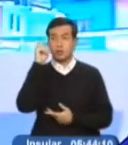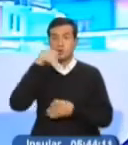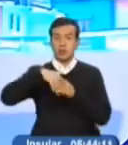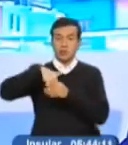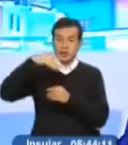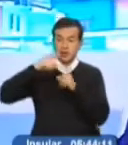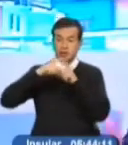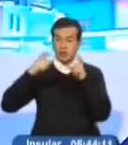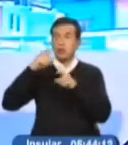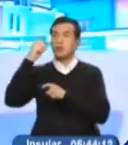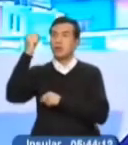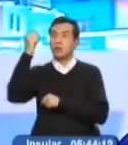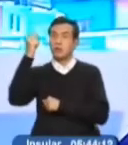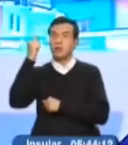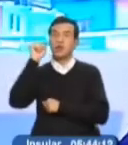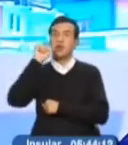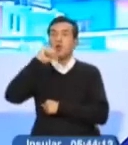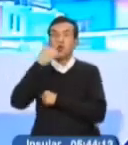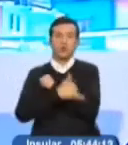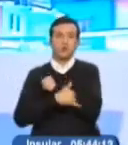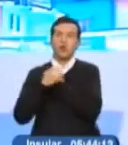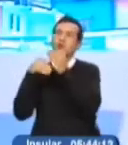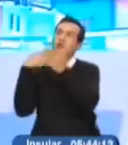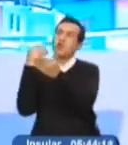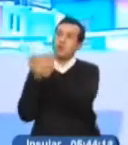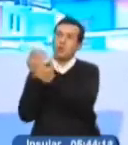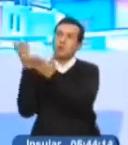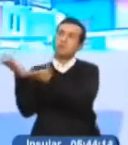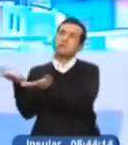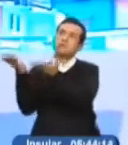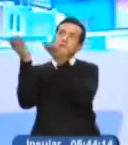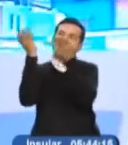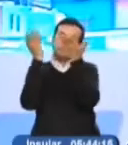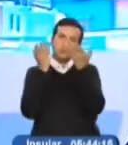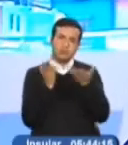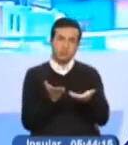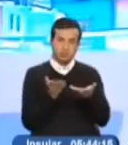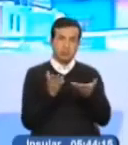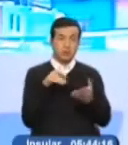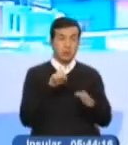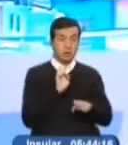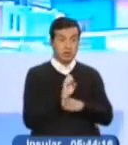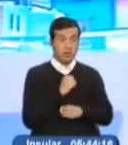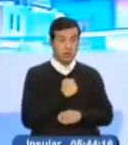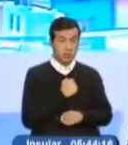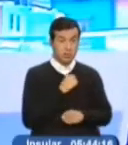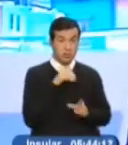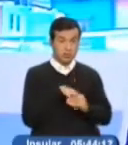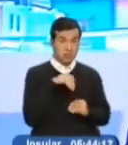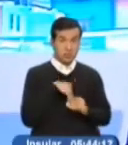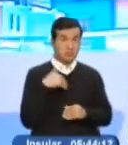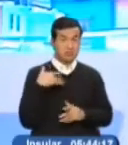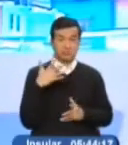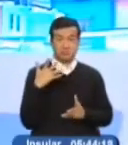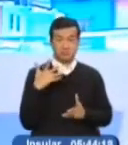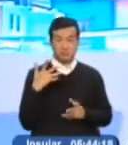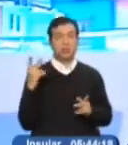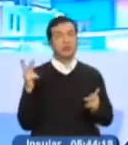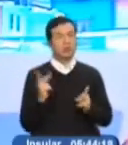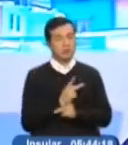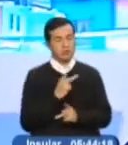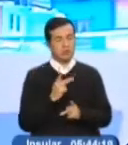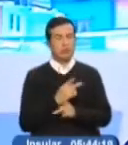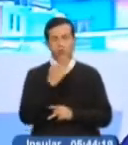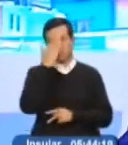de la movilización de un dinero que no tiene la impresión en el Ecuador, es demasiado elevado.